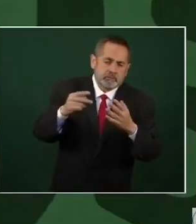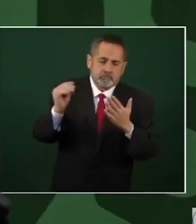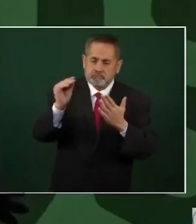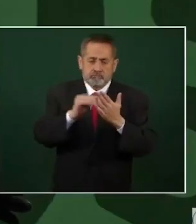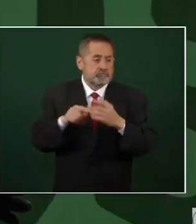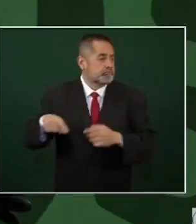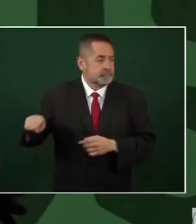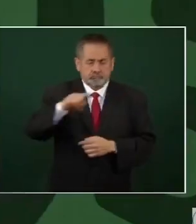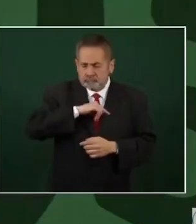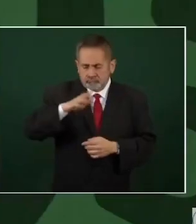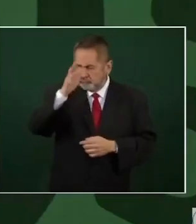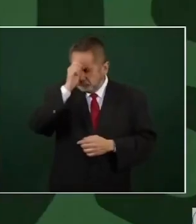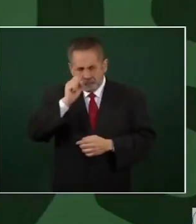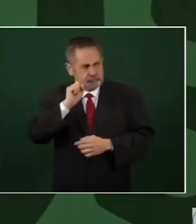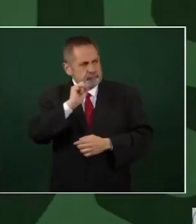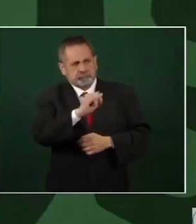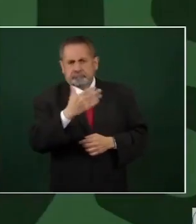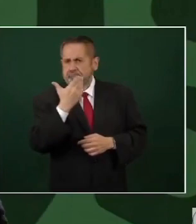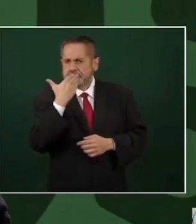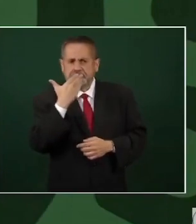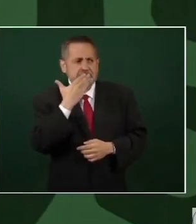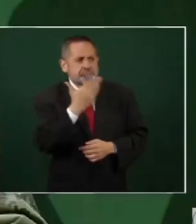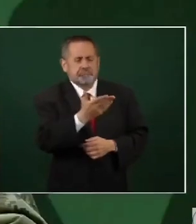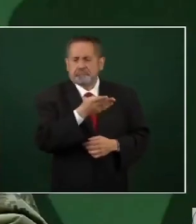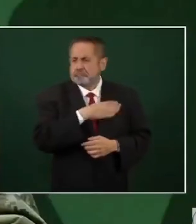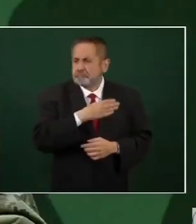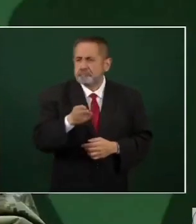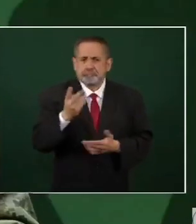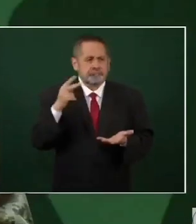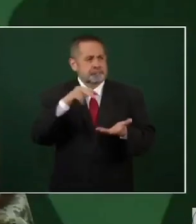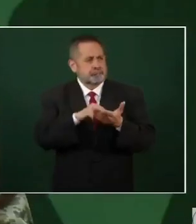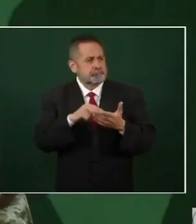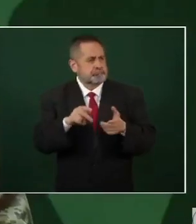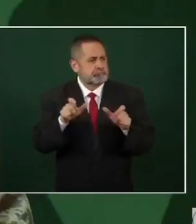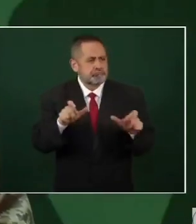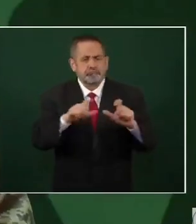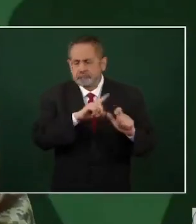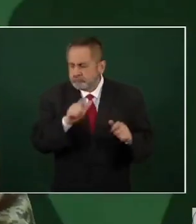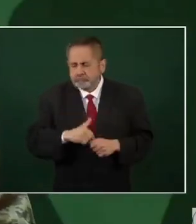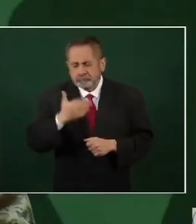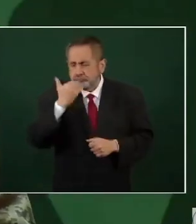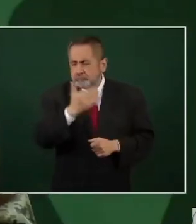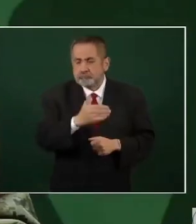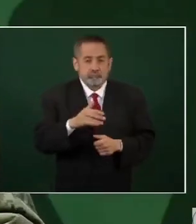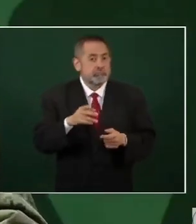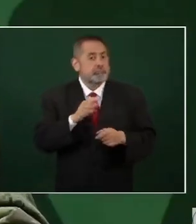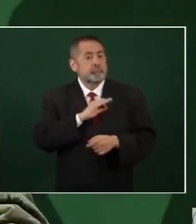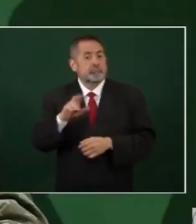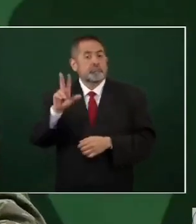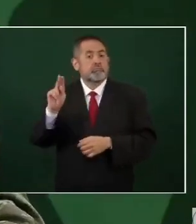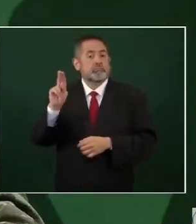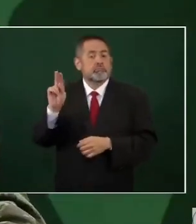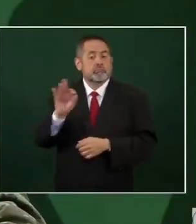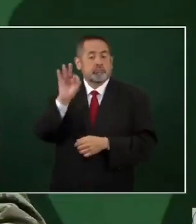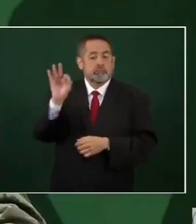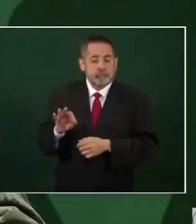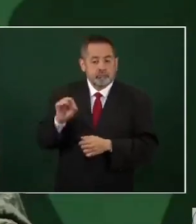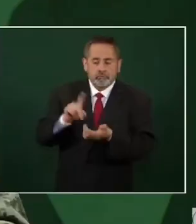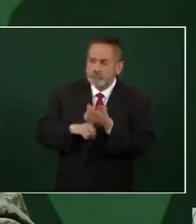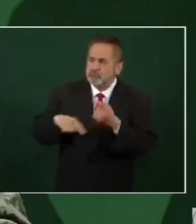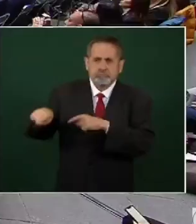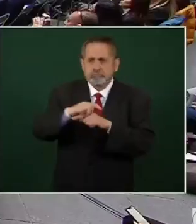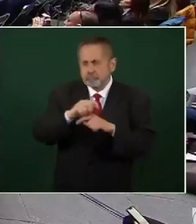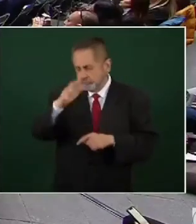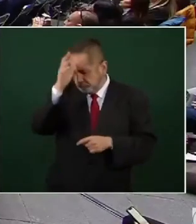todos estaban de acuerdo, casi el 80% de que estaban de acuerdo en que la Guardia